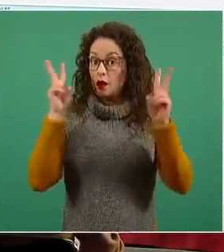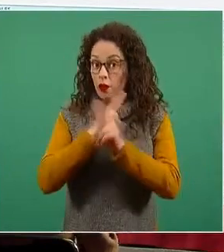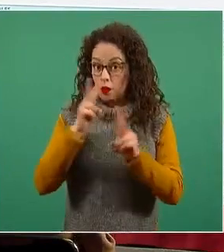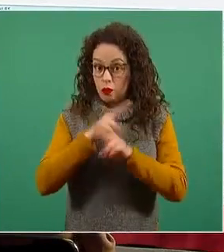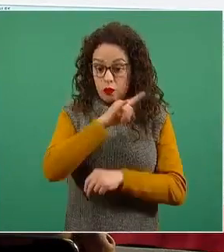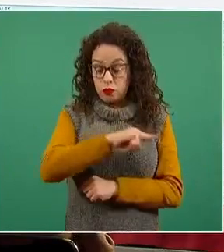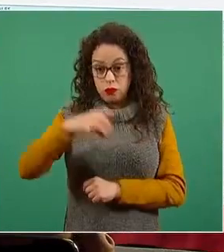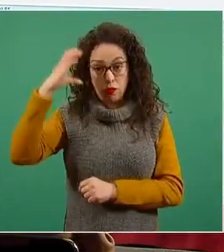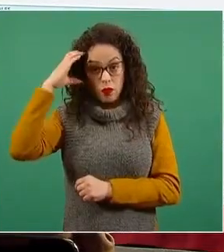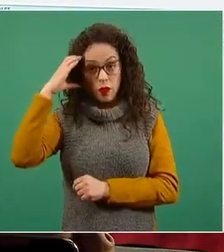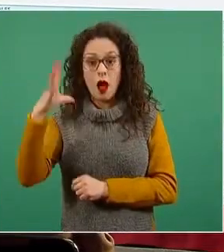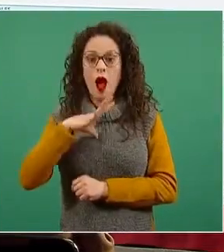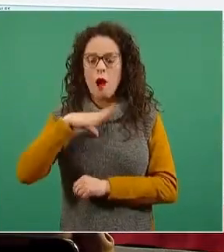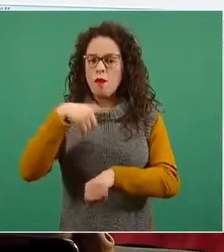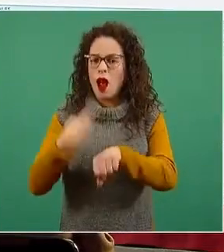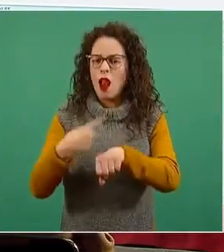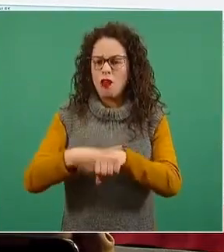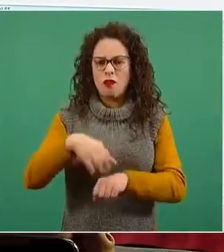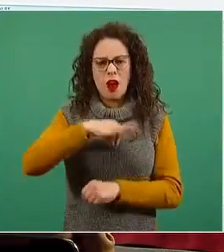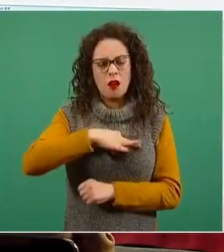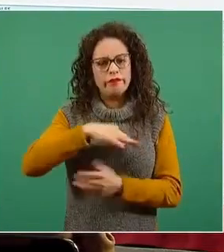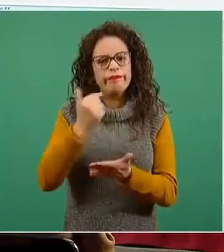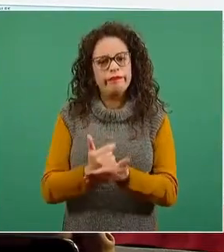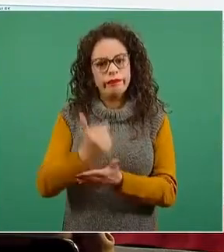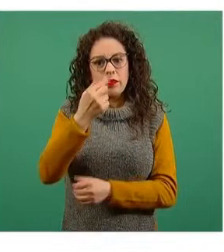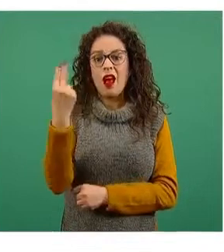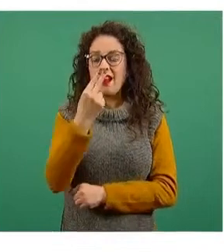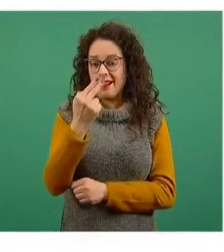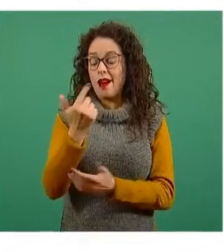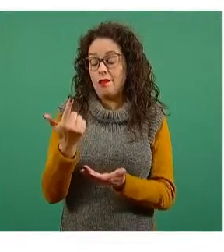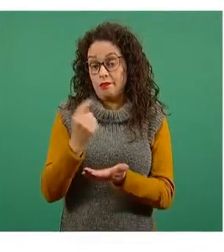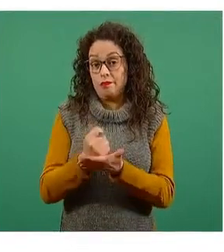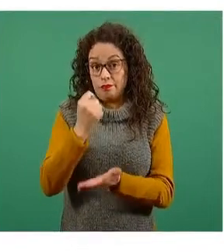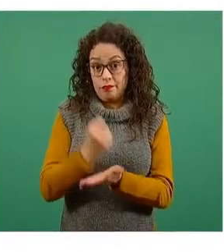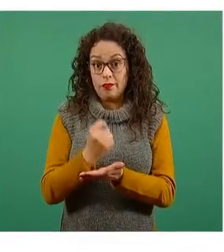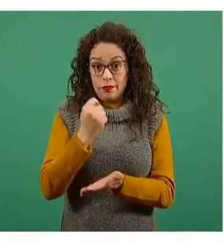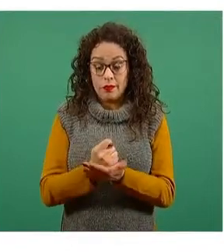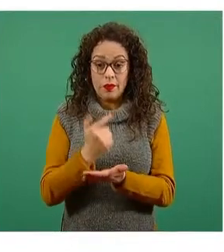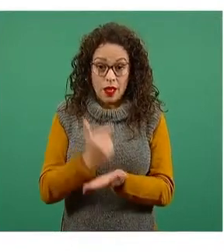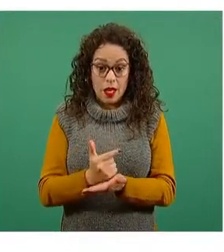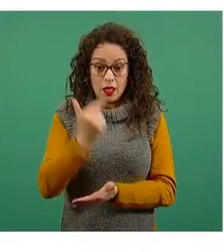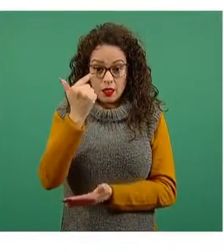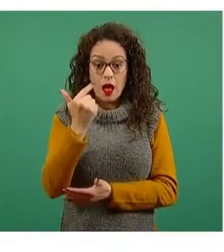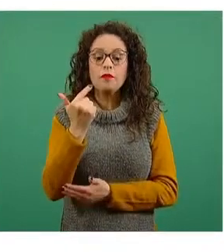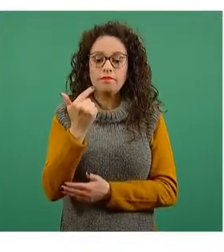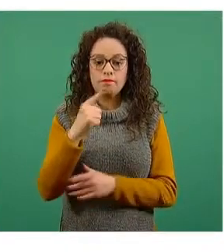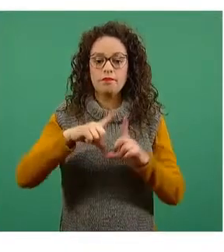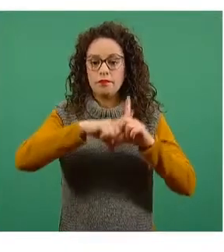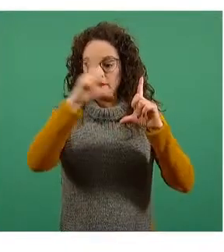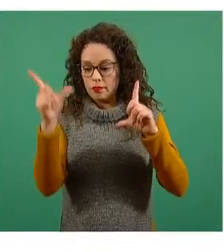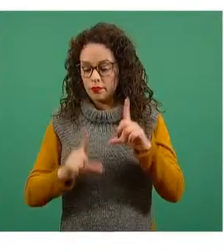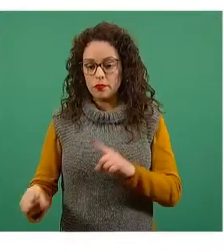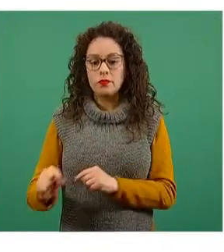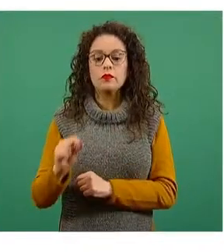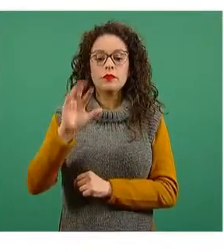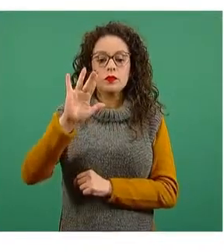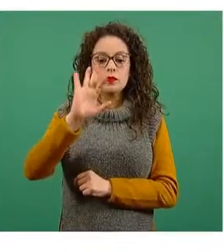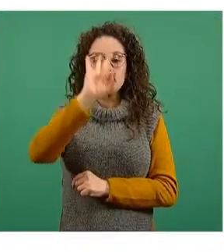infección respiratoria aguda grave que requieren cuidados intensivos, tenemos una ocupación nacional del 50% que